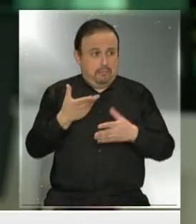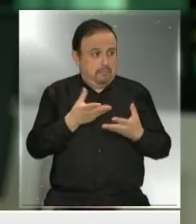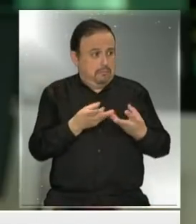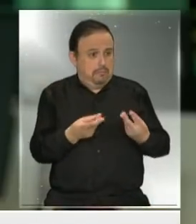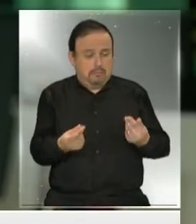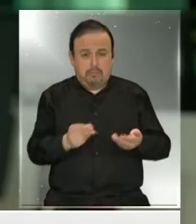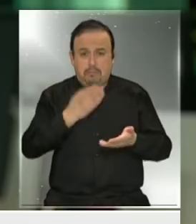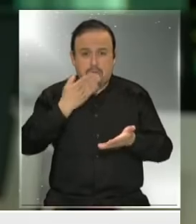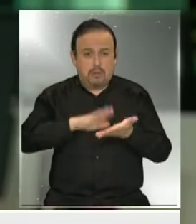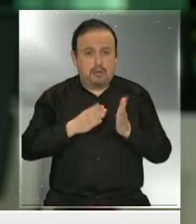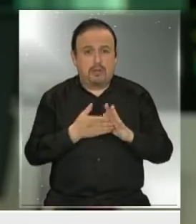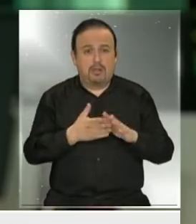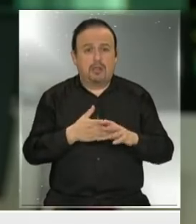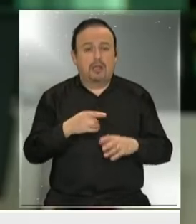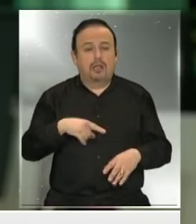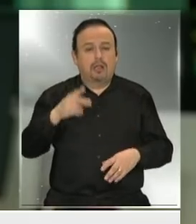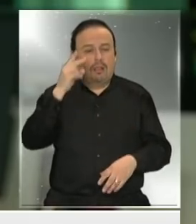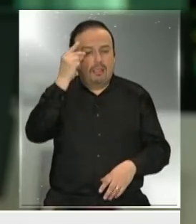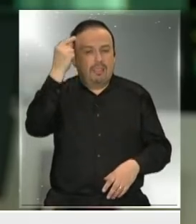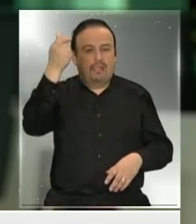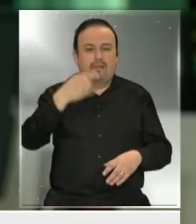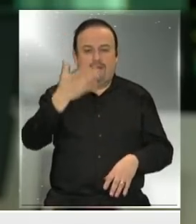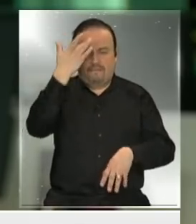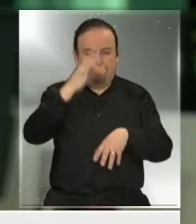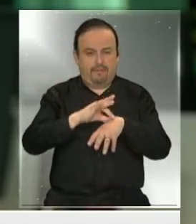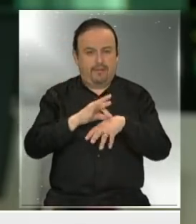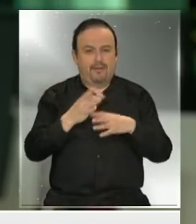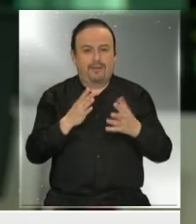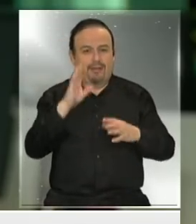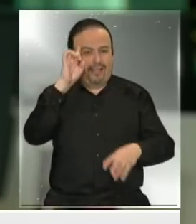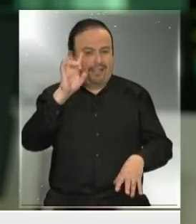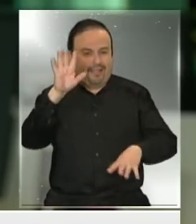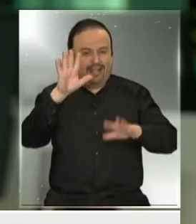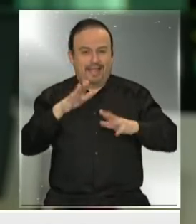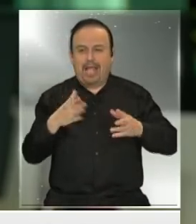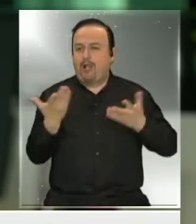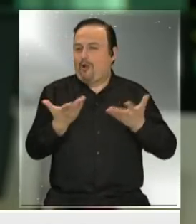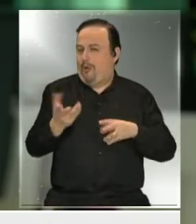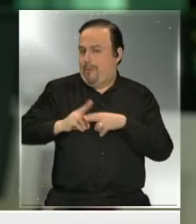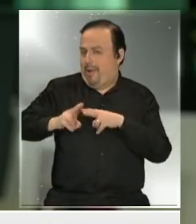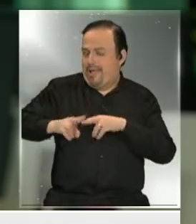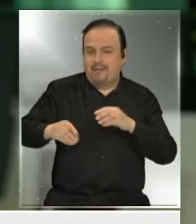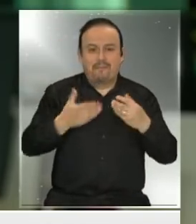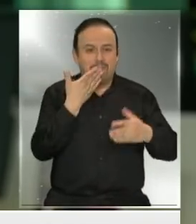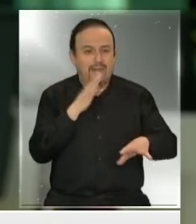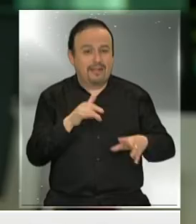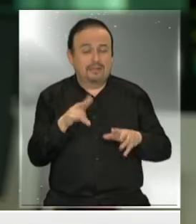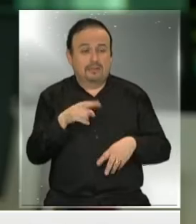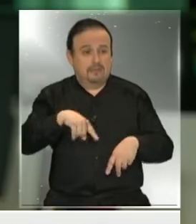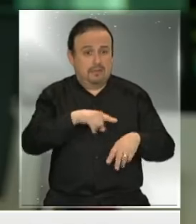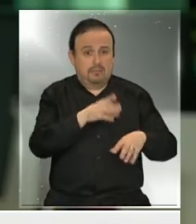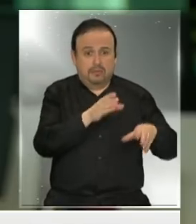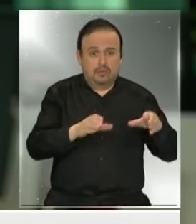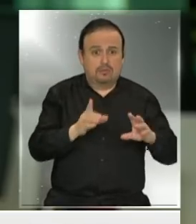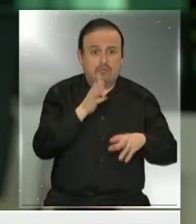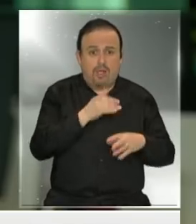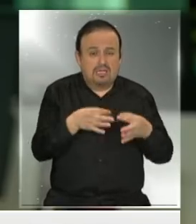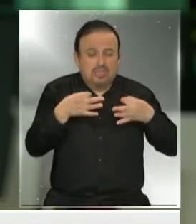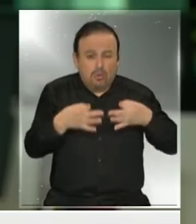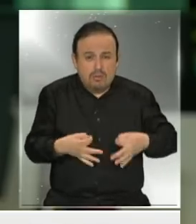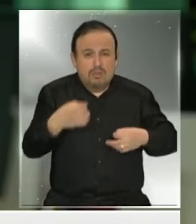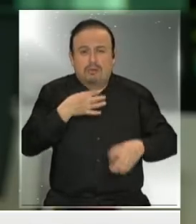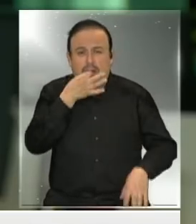inventó enfermos imaginarios y hoy día pontifican de cómo arreglar las cosas esas personas que están ahí no tienen seguridad hemos insistido